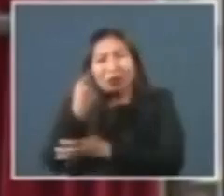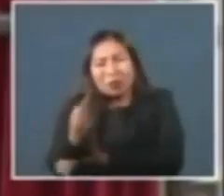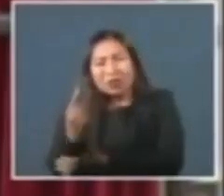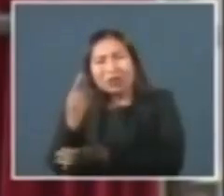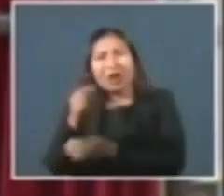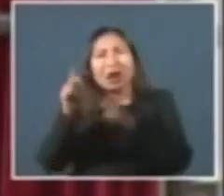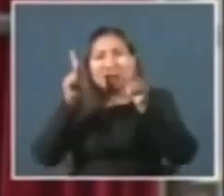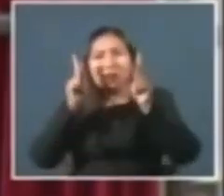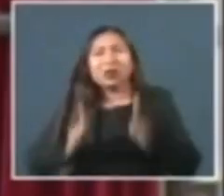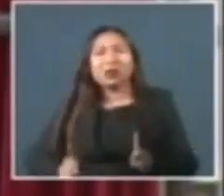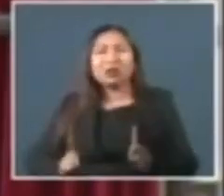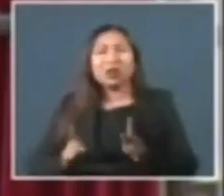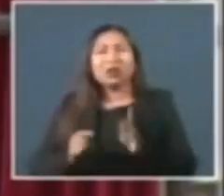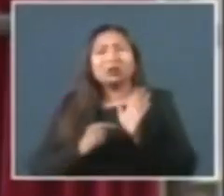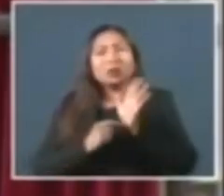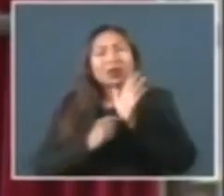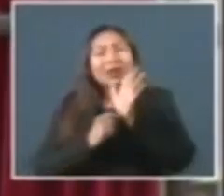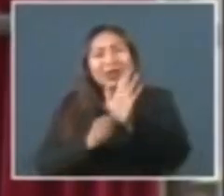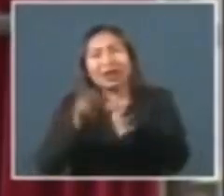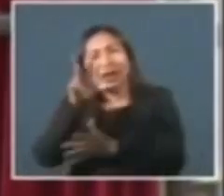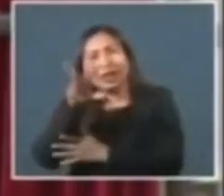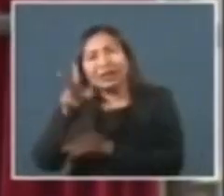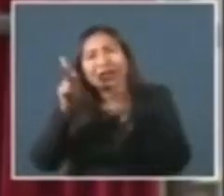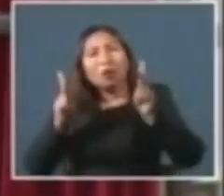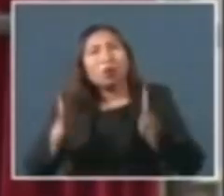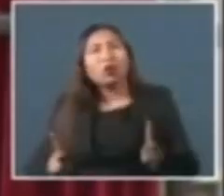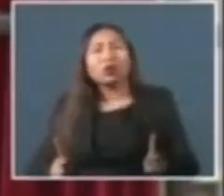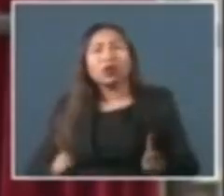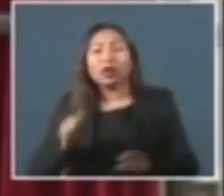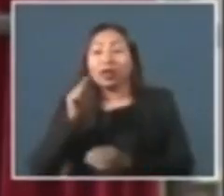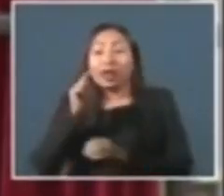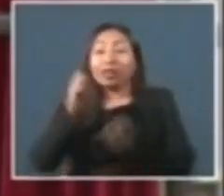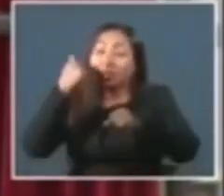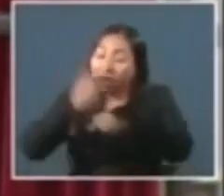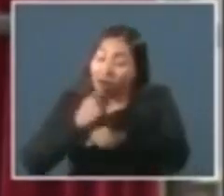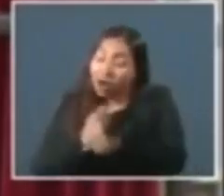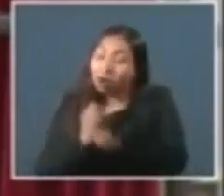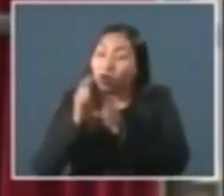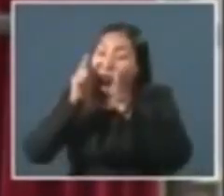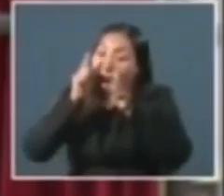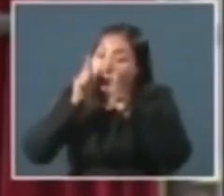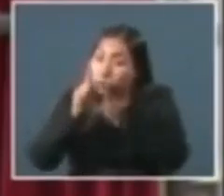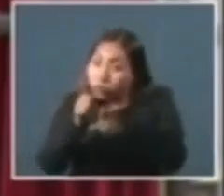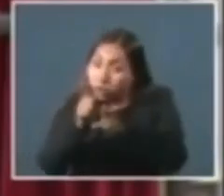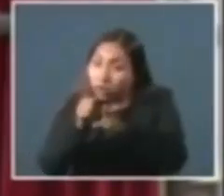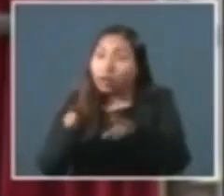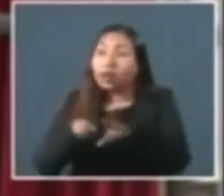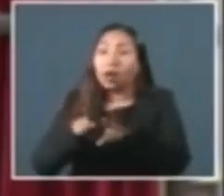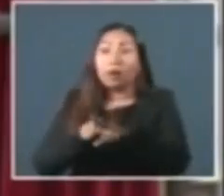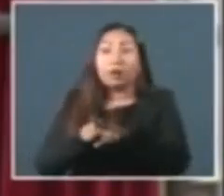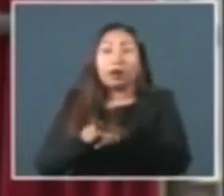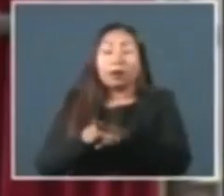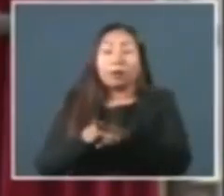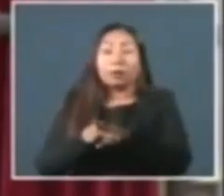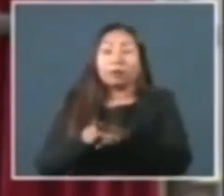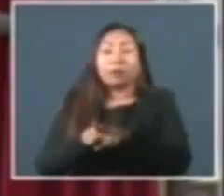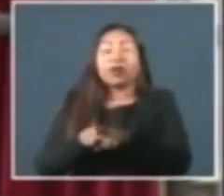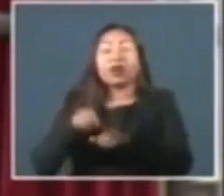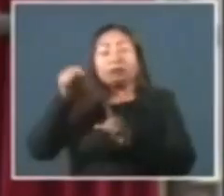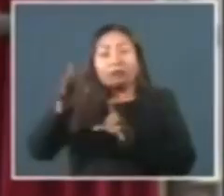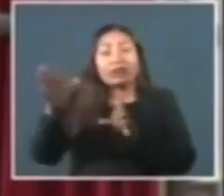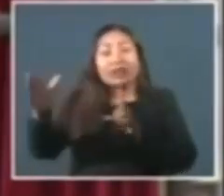demostrar son las tres personas que trabajaron con usted y que fueron parte de la Defensoría del